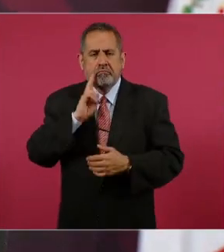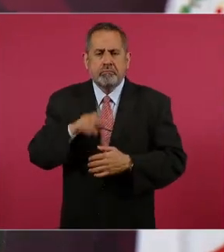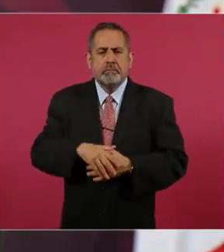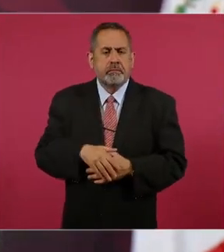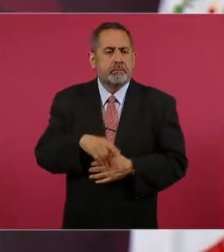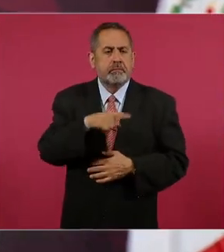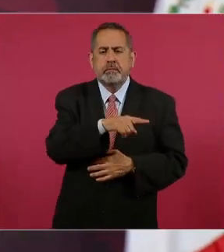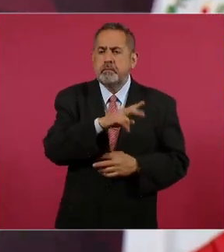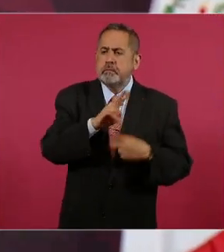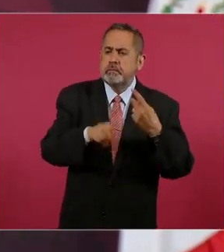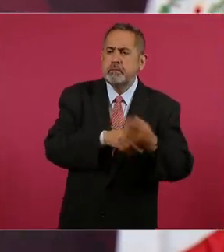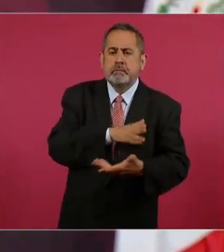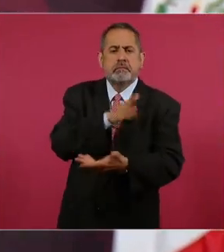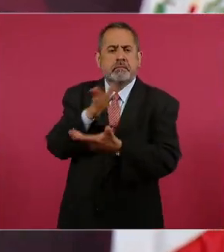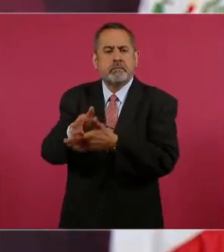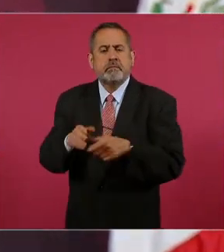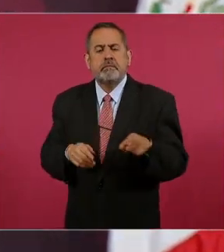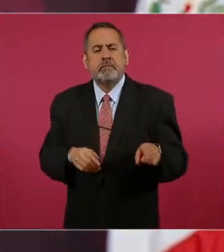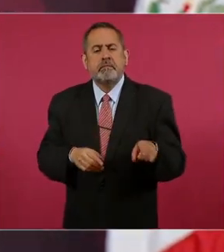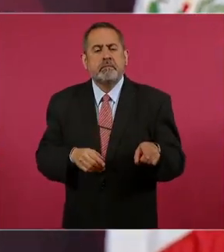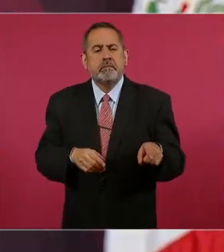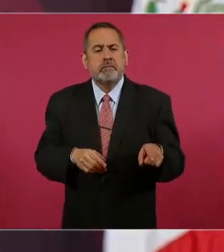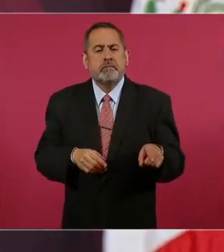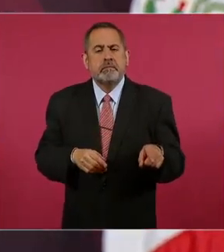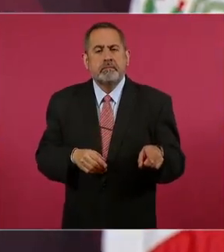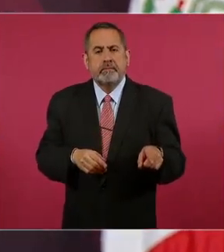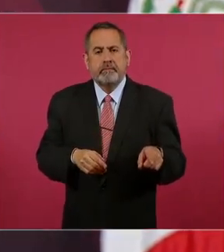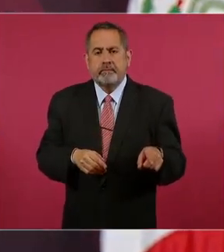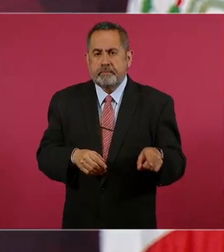ir a la